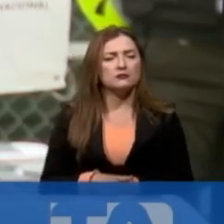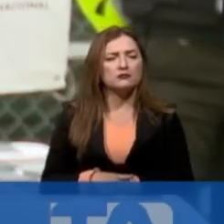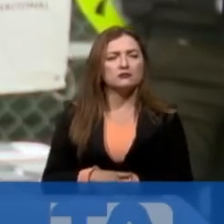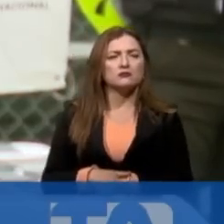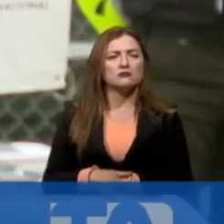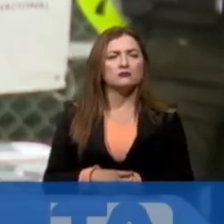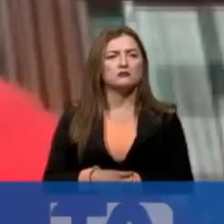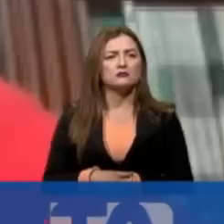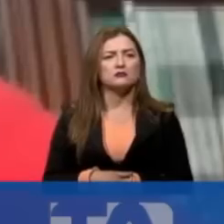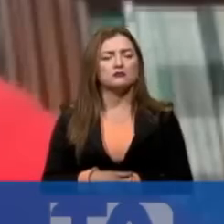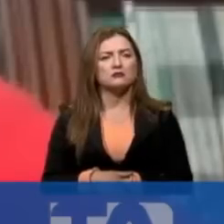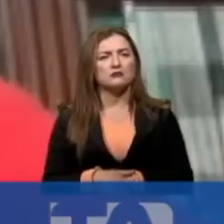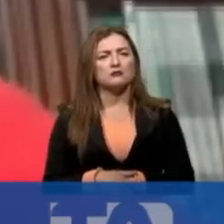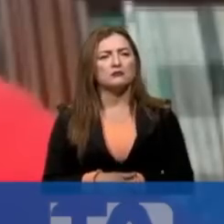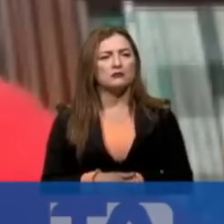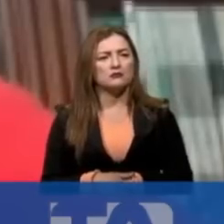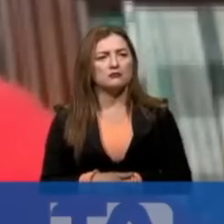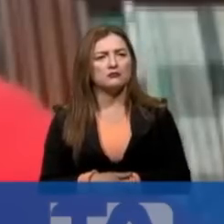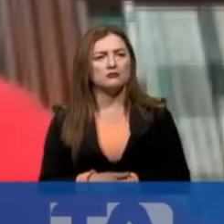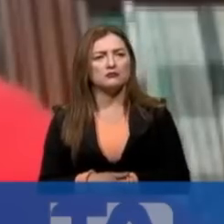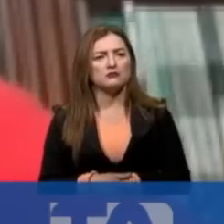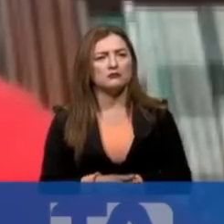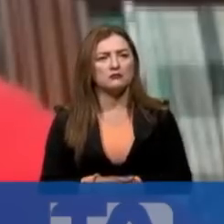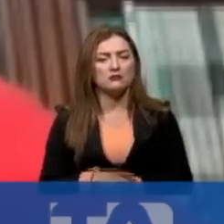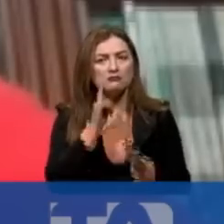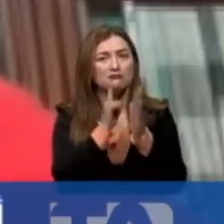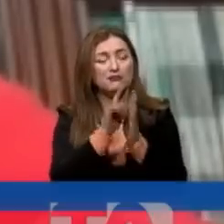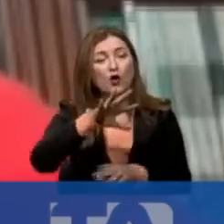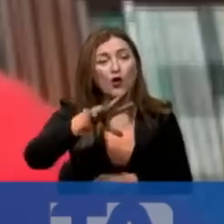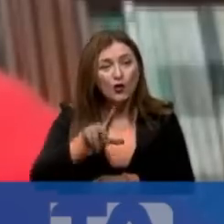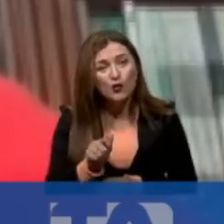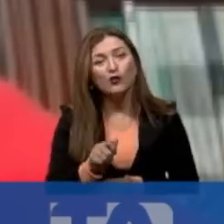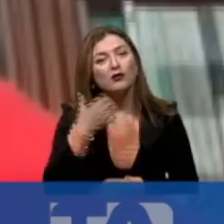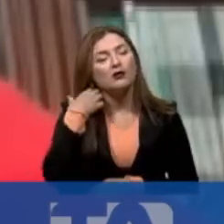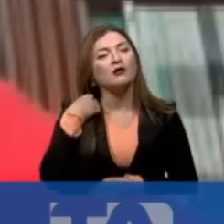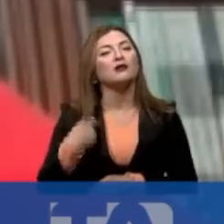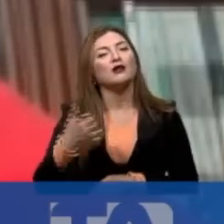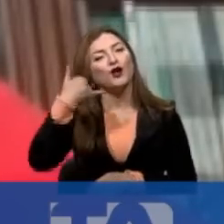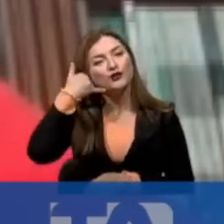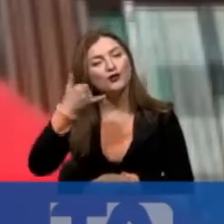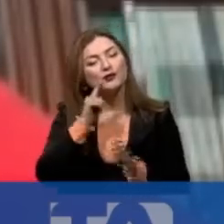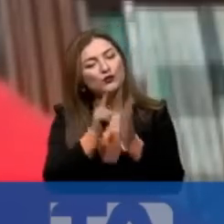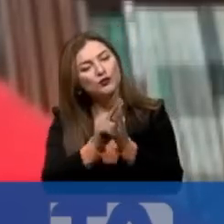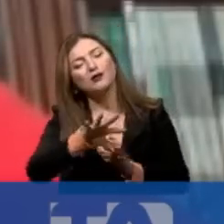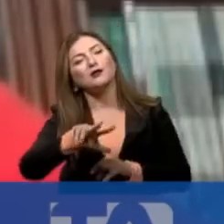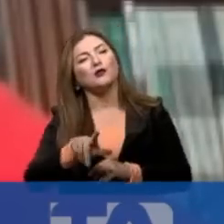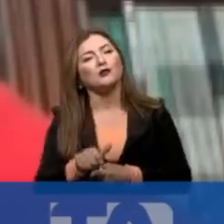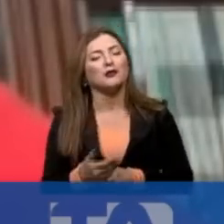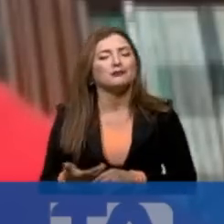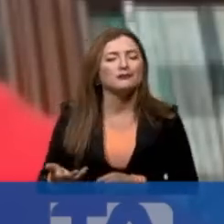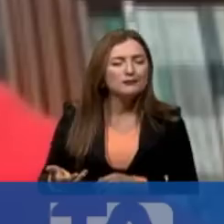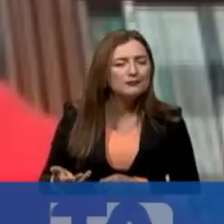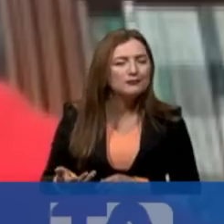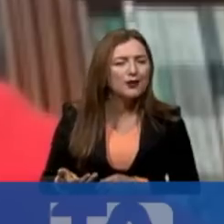3 detenidos que teníamos. Peor todavía, si es que han sido reportados como robados y si es que consta que estos celulares han sido reportados como robados, no